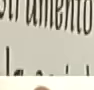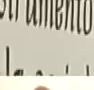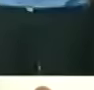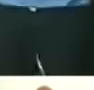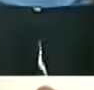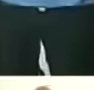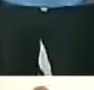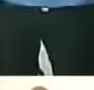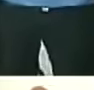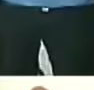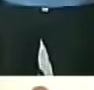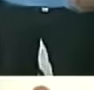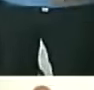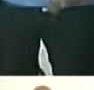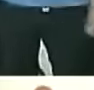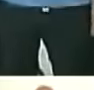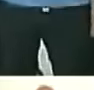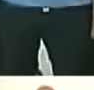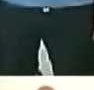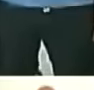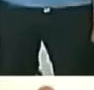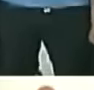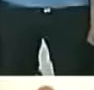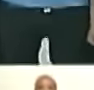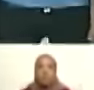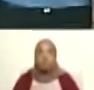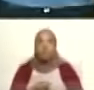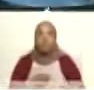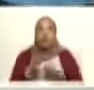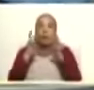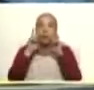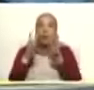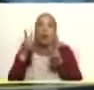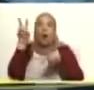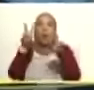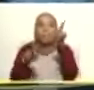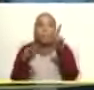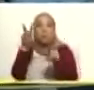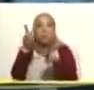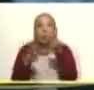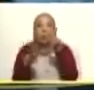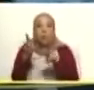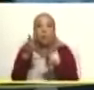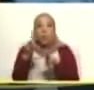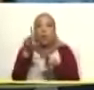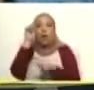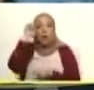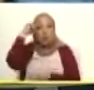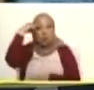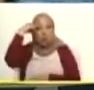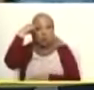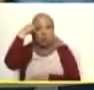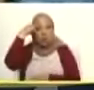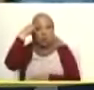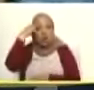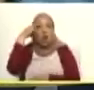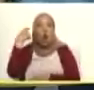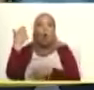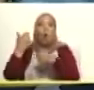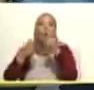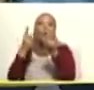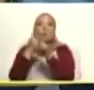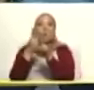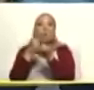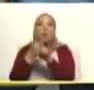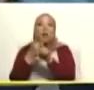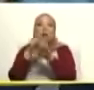Chávez. Quiero decirle, presidente, que hemos estado viendo la exposición. Acuérdese que hicimos un concurso a nivel nacional de